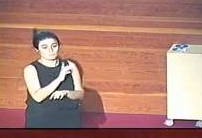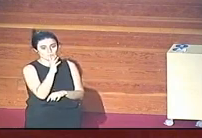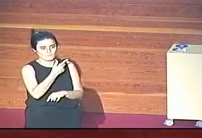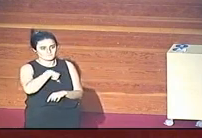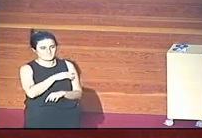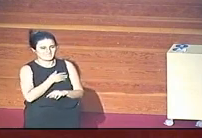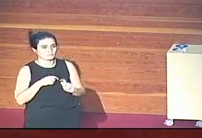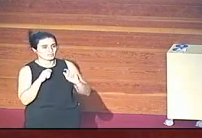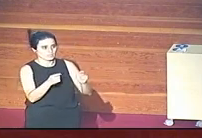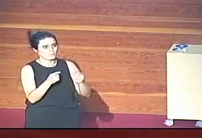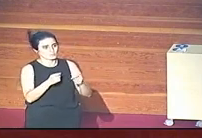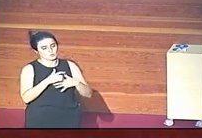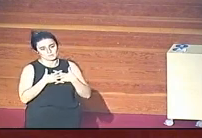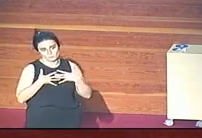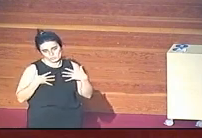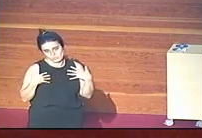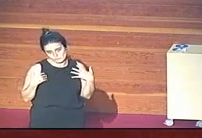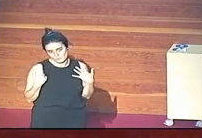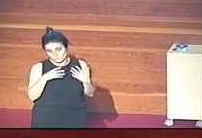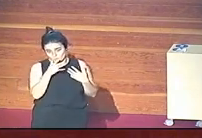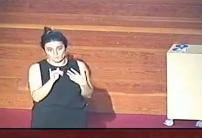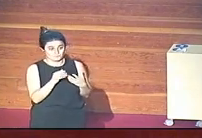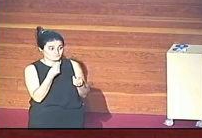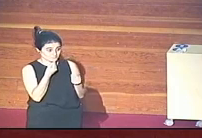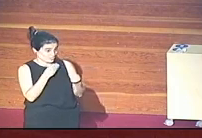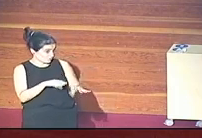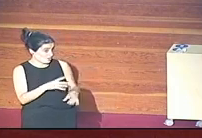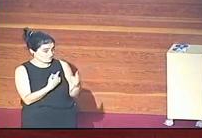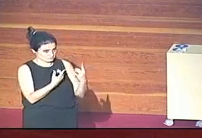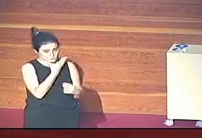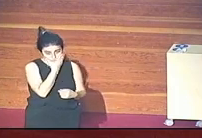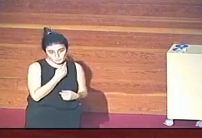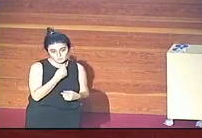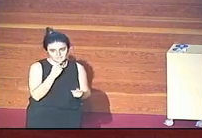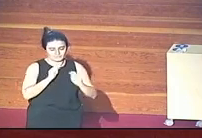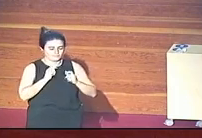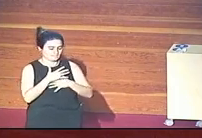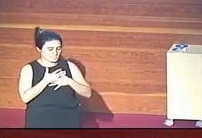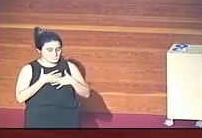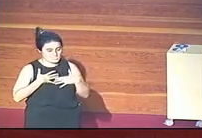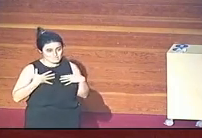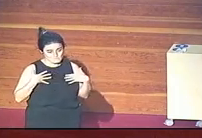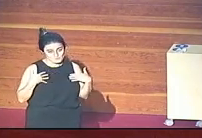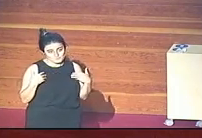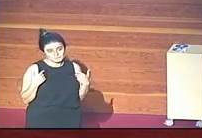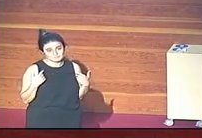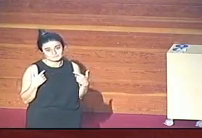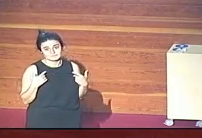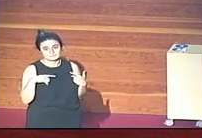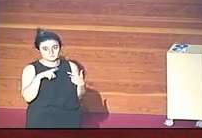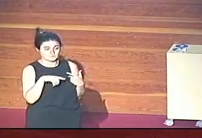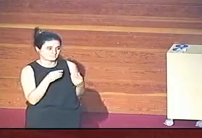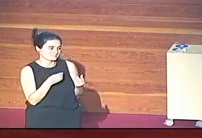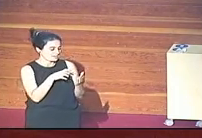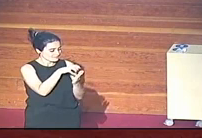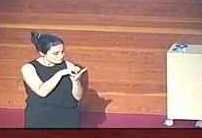emocional hay historias muy bonitas que bueno que emocionan y que son son bonitas